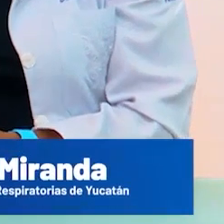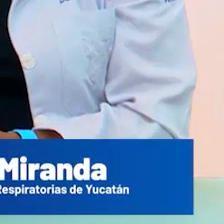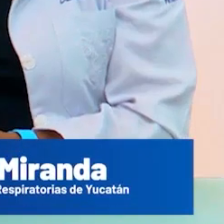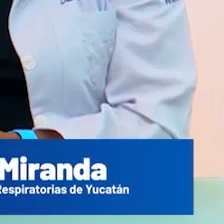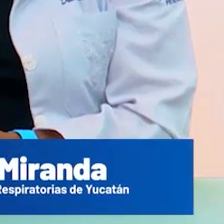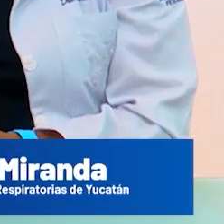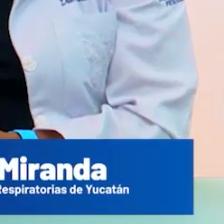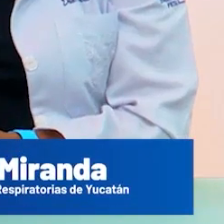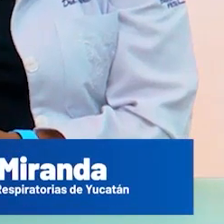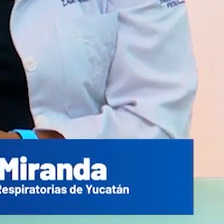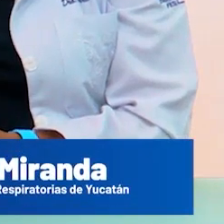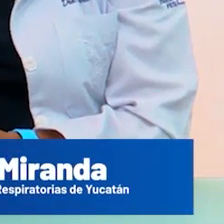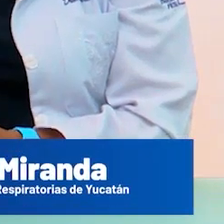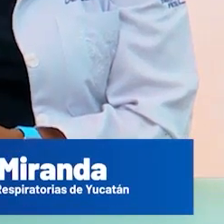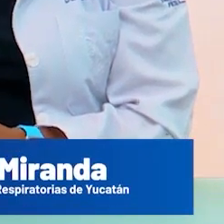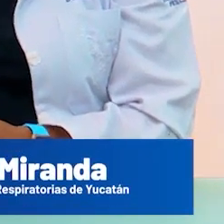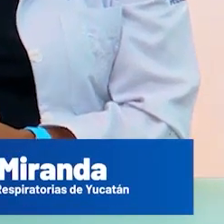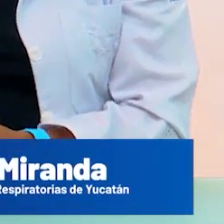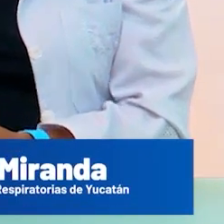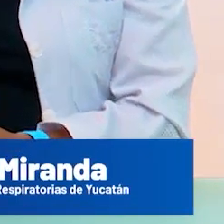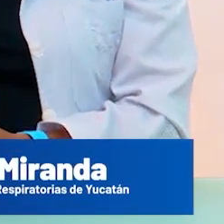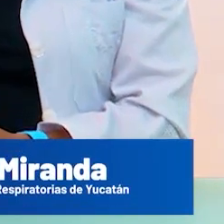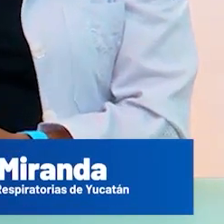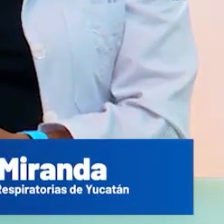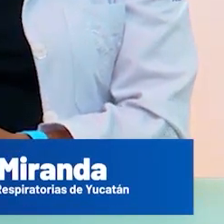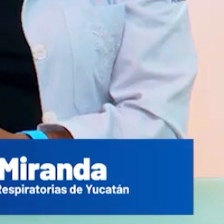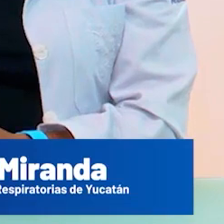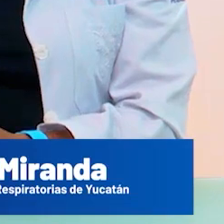es el informe del día de hoy. Gracias, doctora.